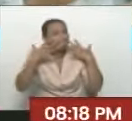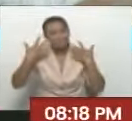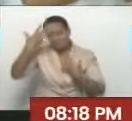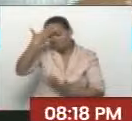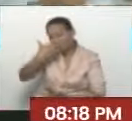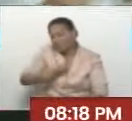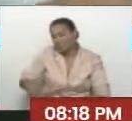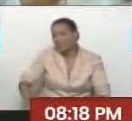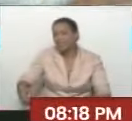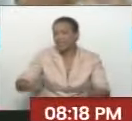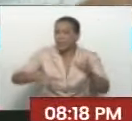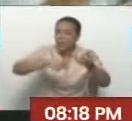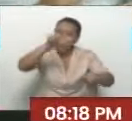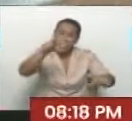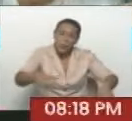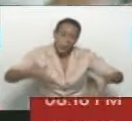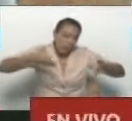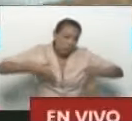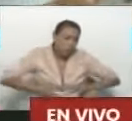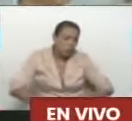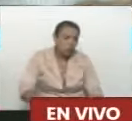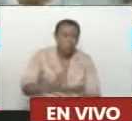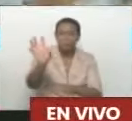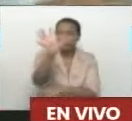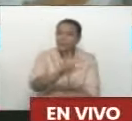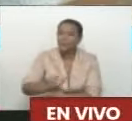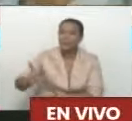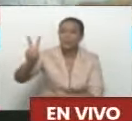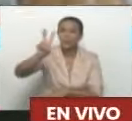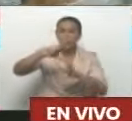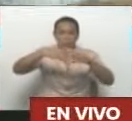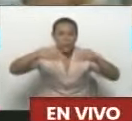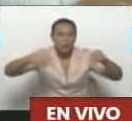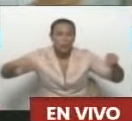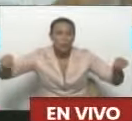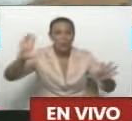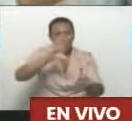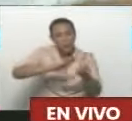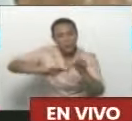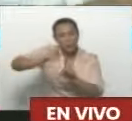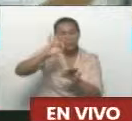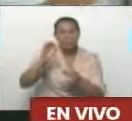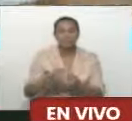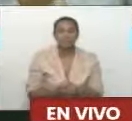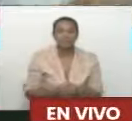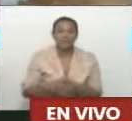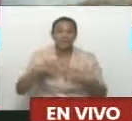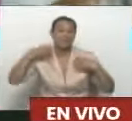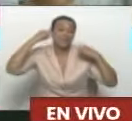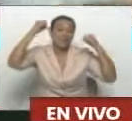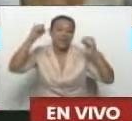orgullosa de su gente, de su alma, de su ciencia y de su suelo.